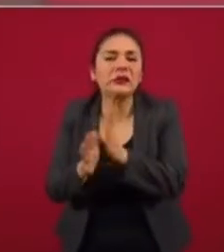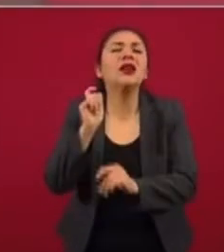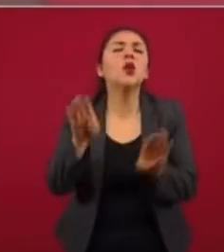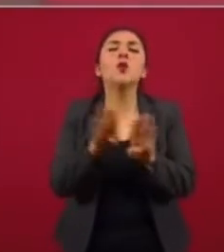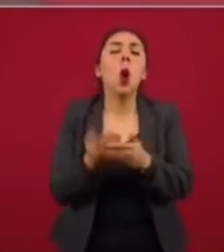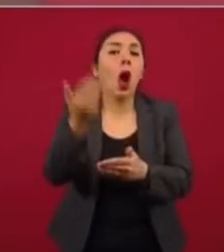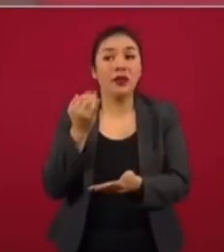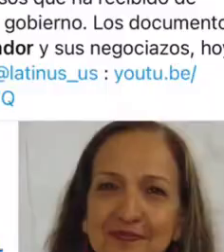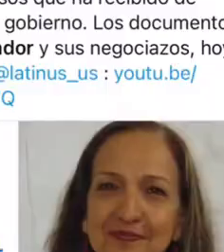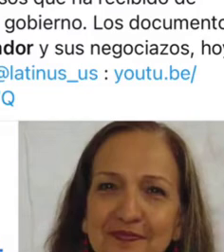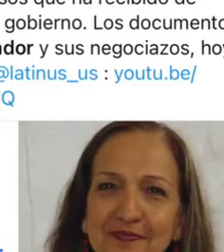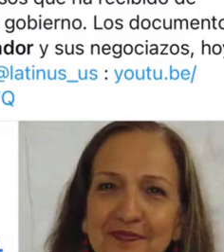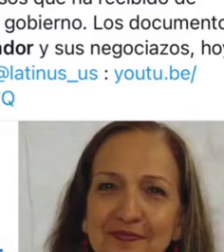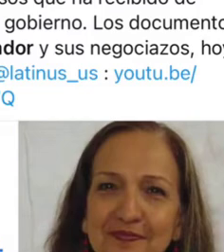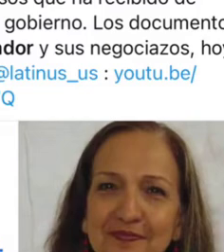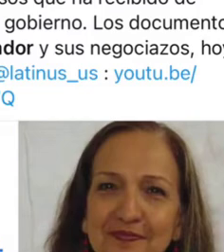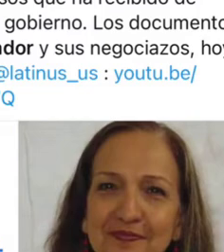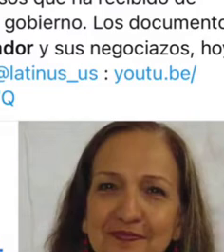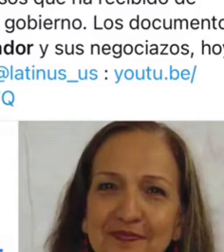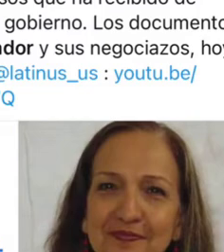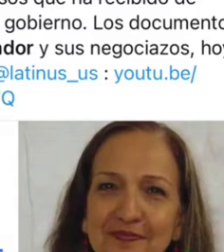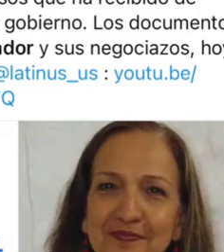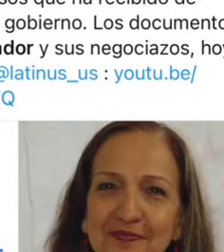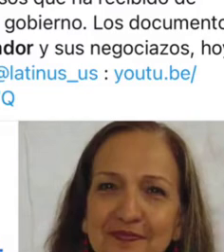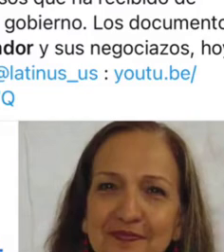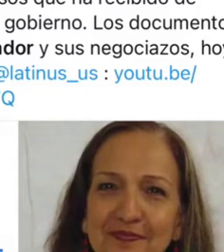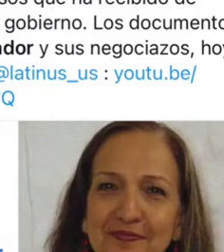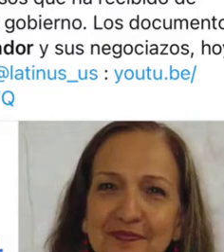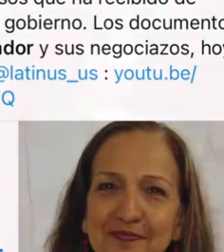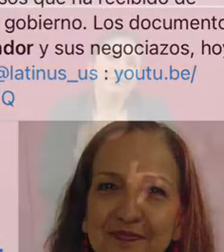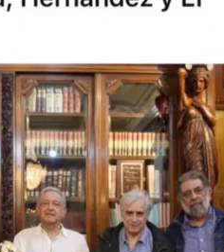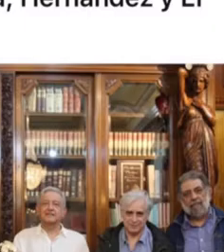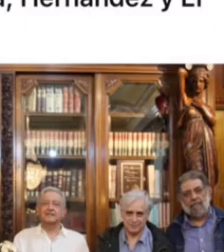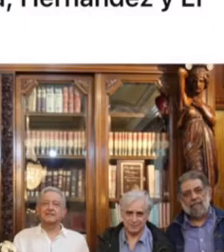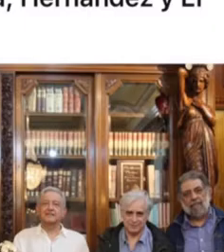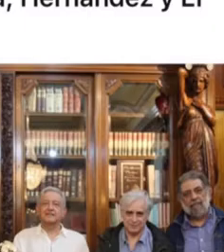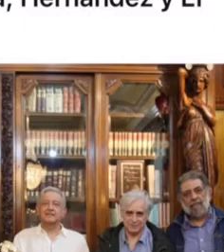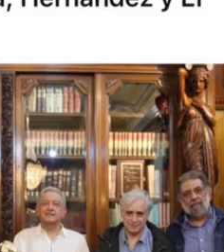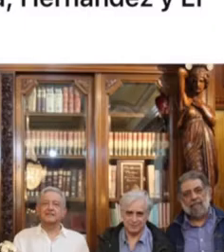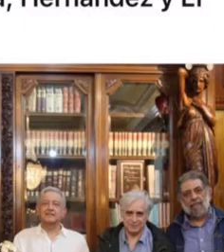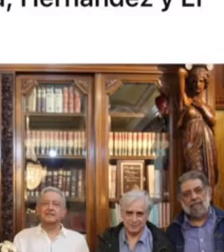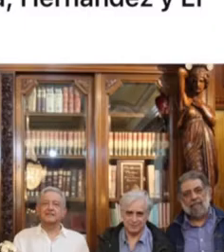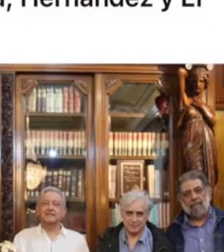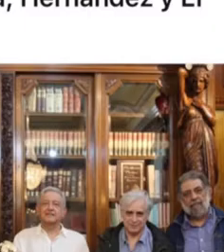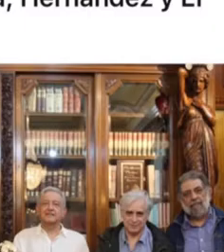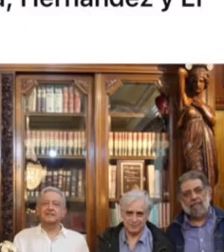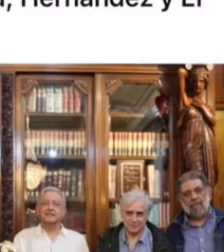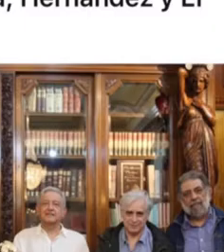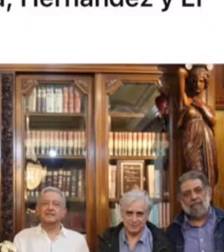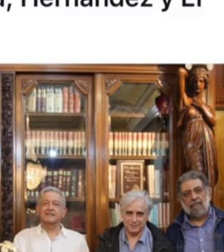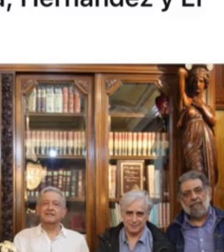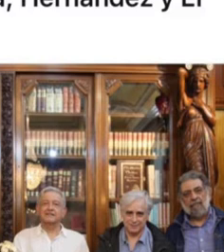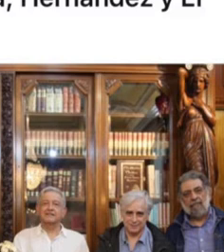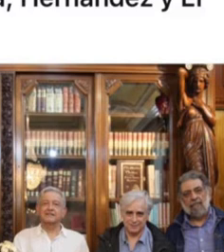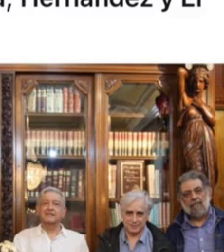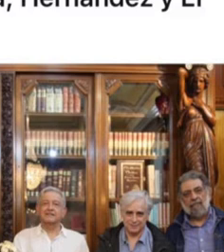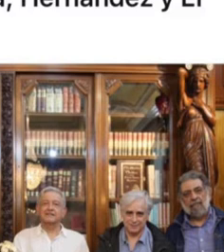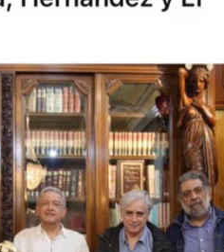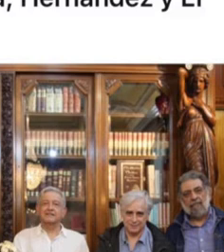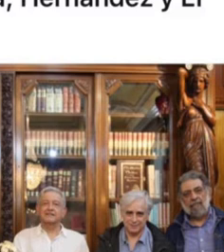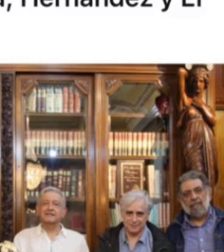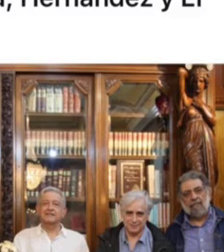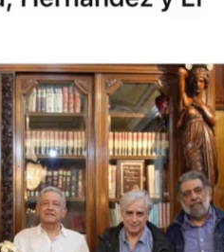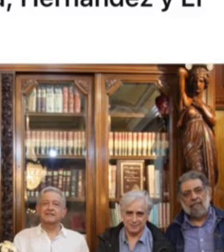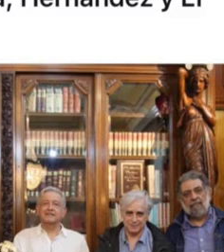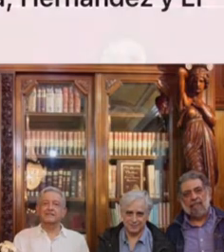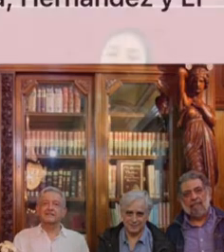antes no pagaban impuestos todos los que hacían jugosos negocios al amparo del poder todos los que recibían su pensión en